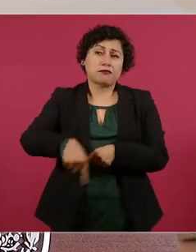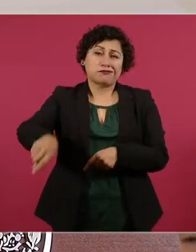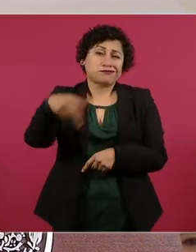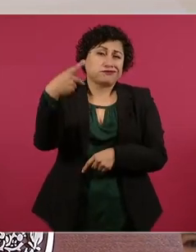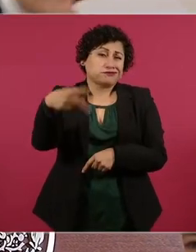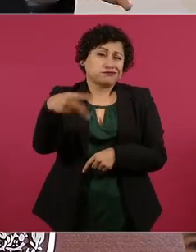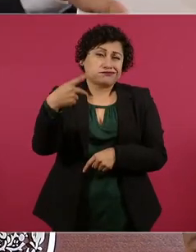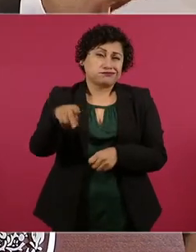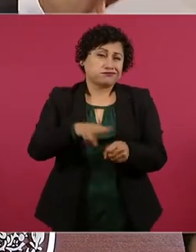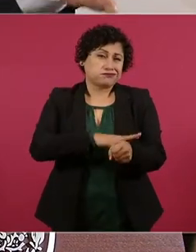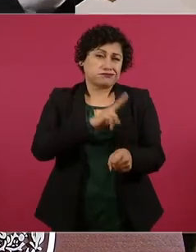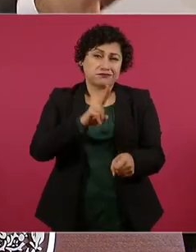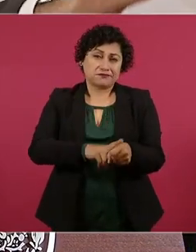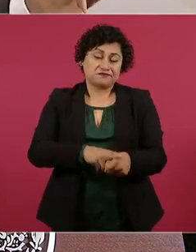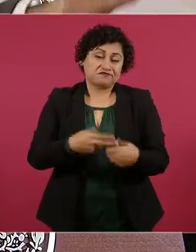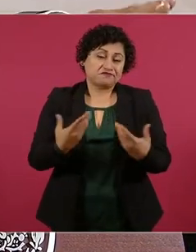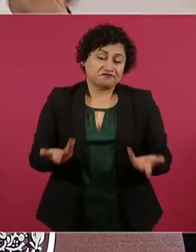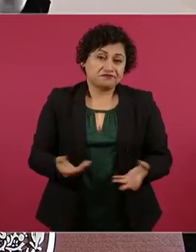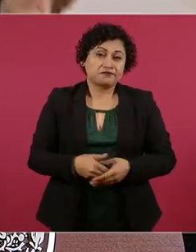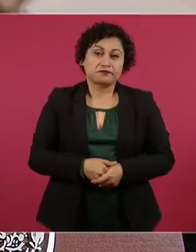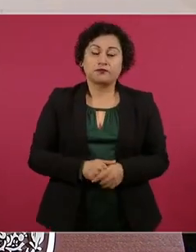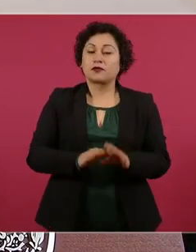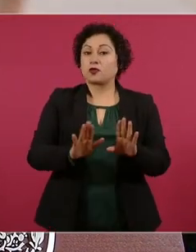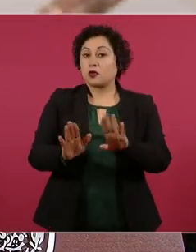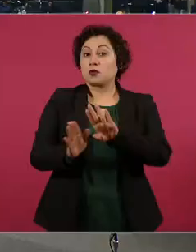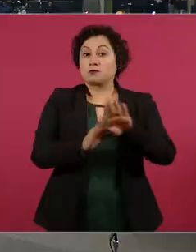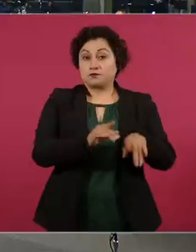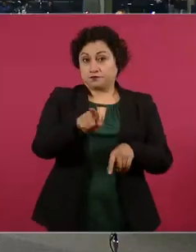es importante lo que preguntas.